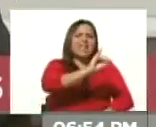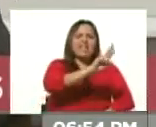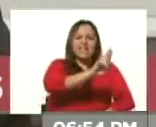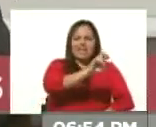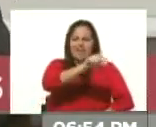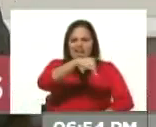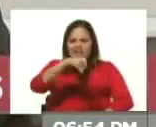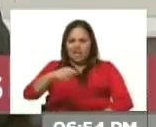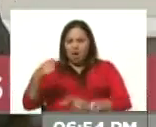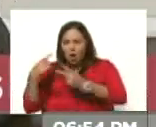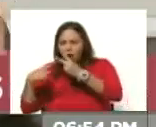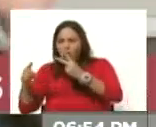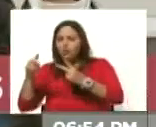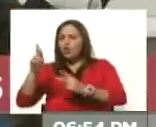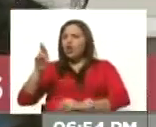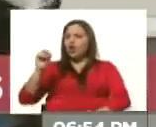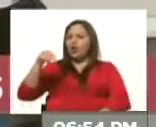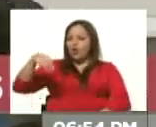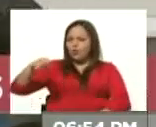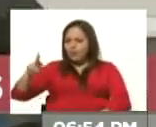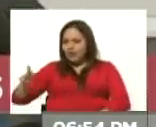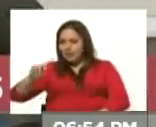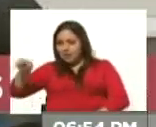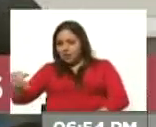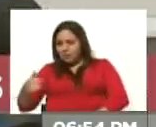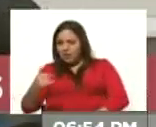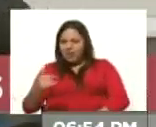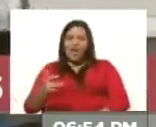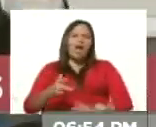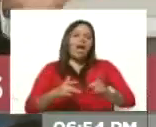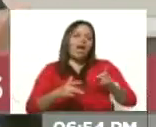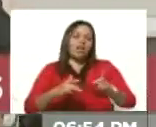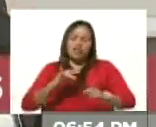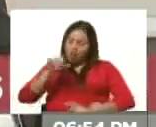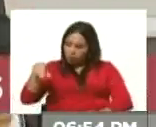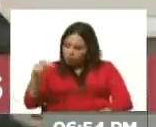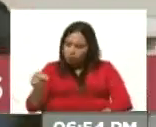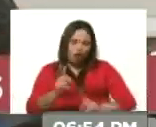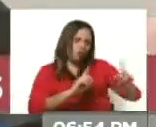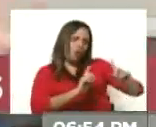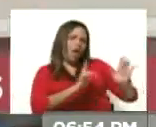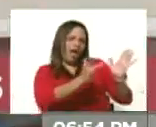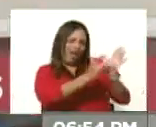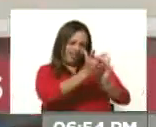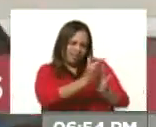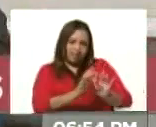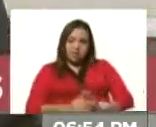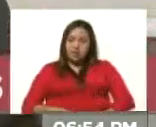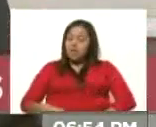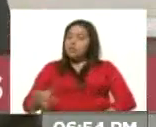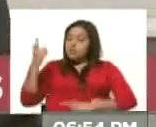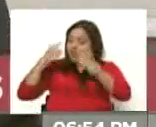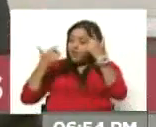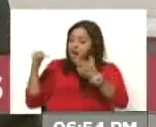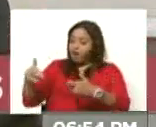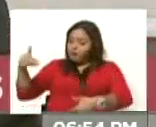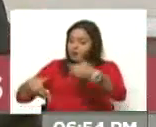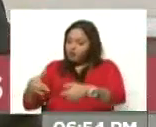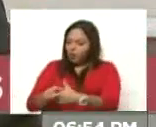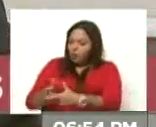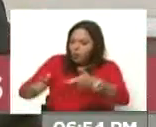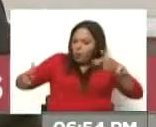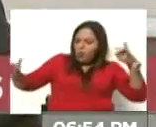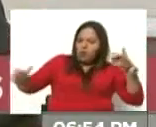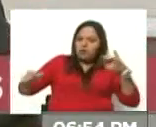puede después de junio que advirtió algo impactante y arrasó literalmente con la elección del 98 todas las